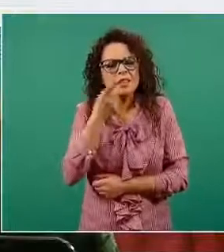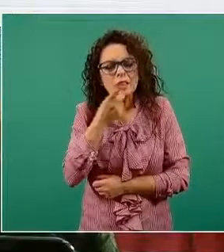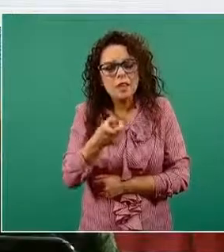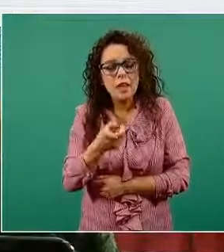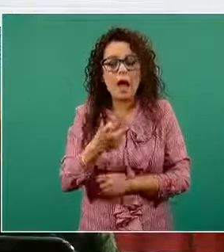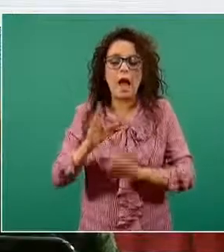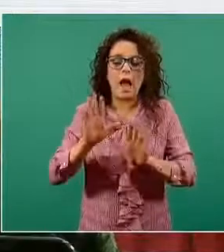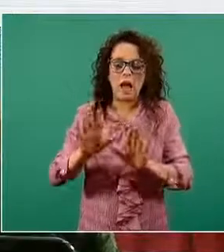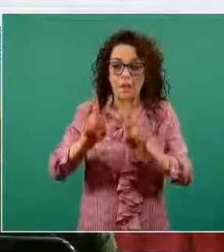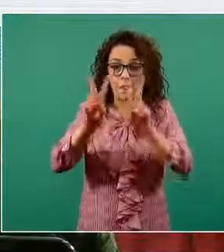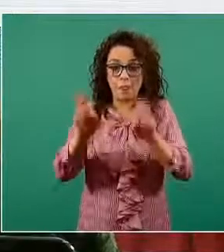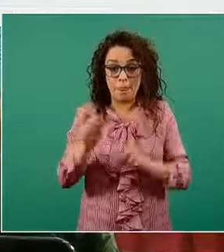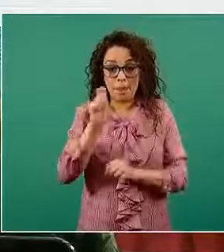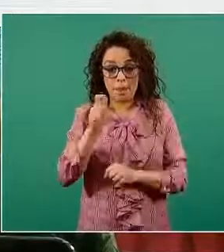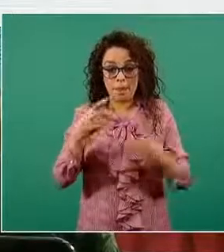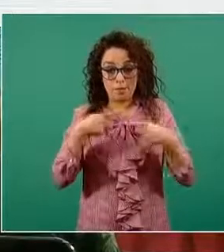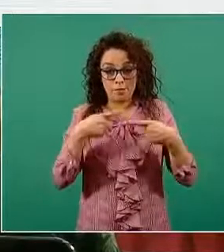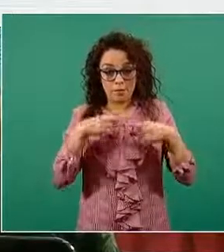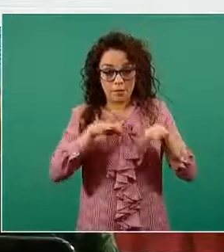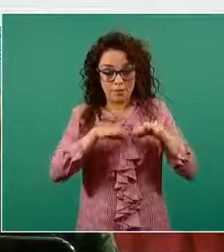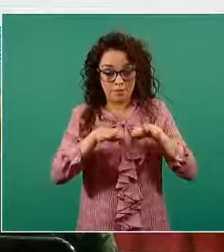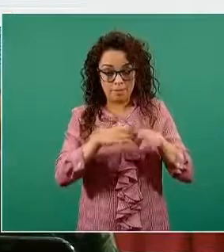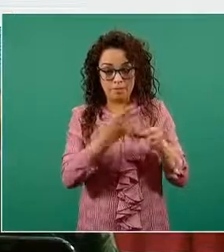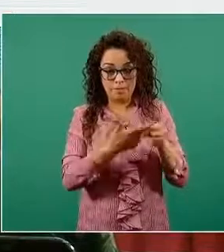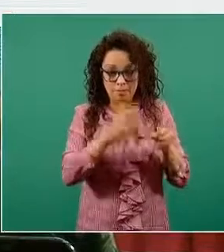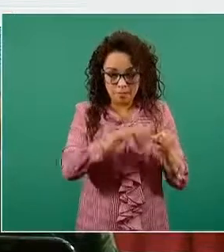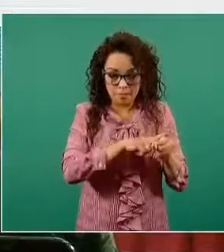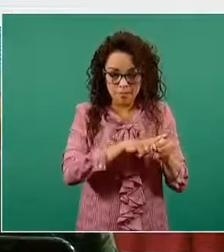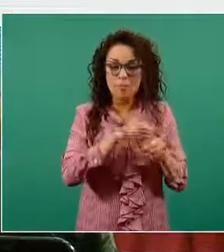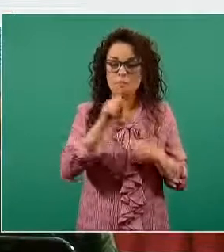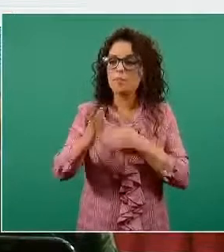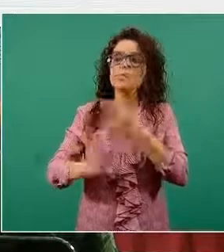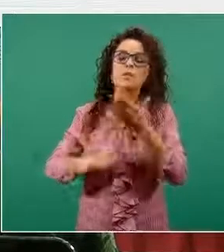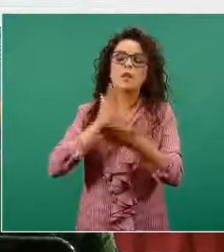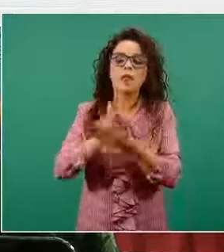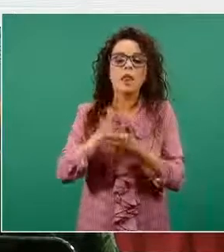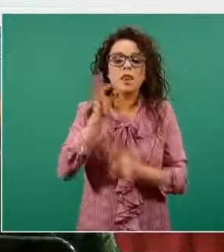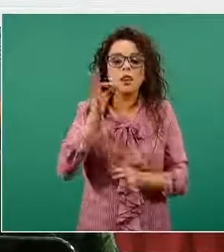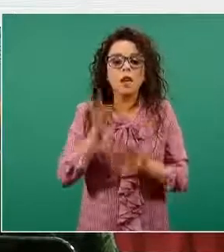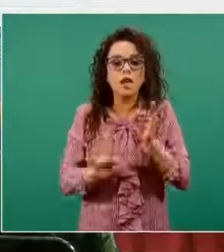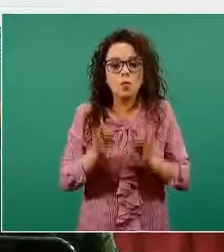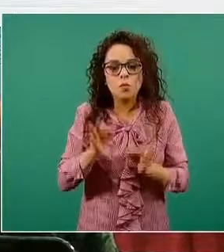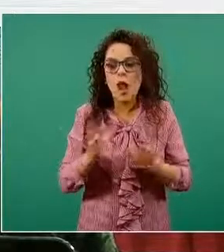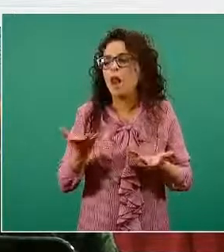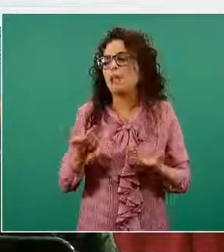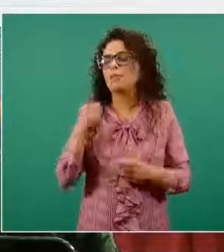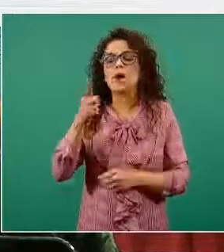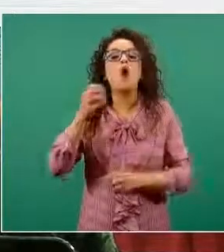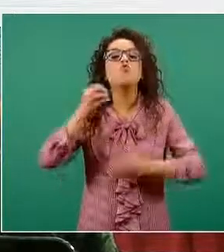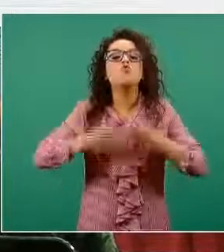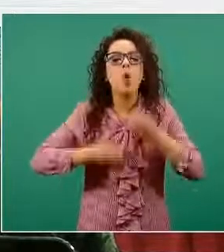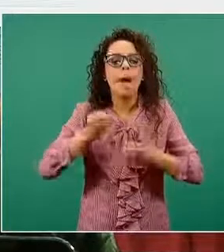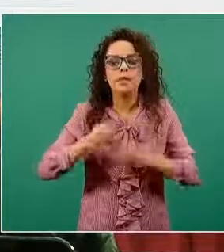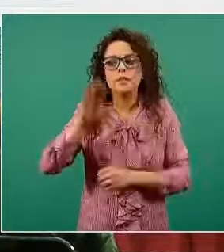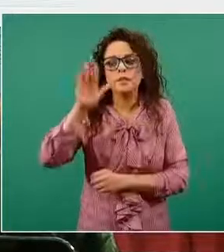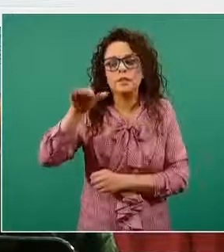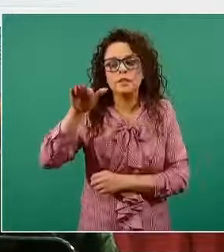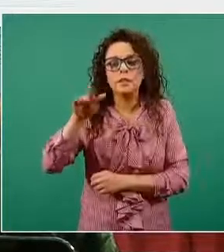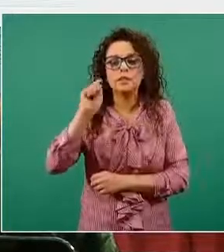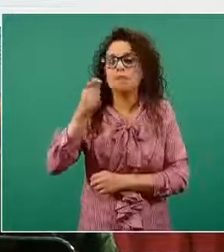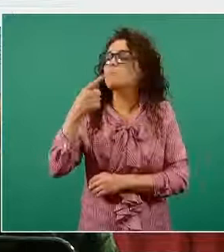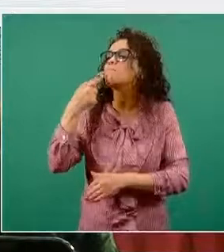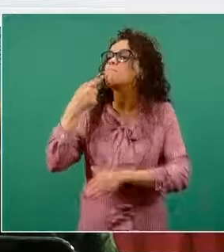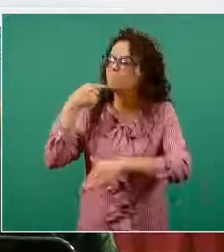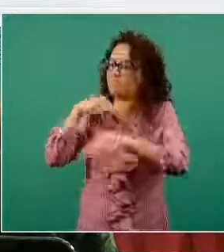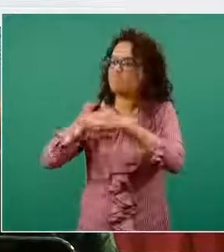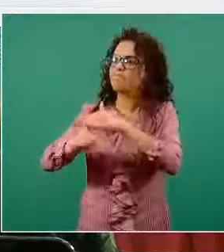salud, que se han acercado a los tribunales, a los jueces, han hecho una